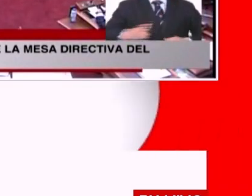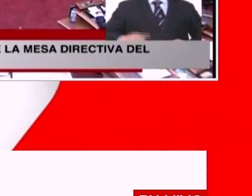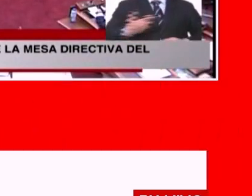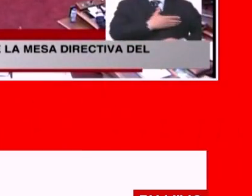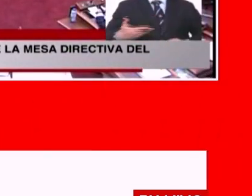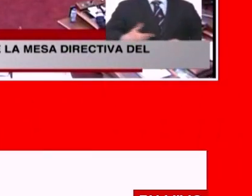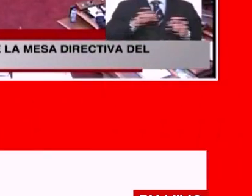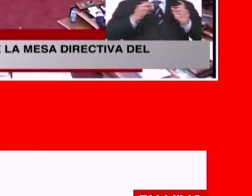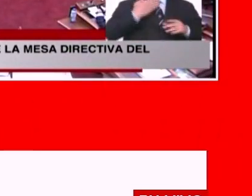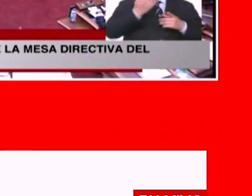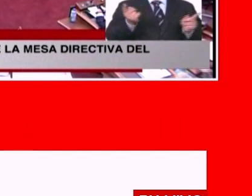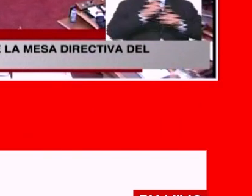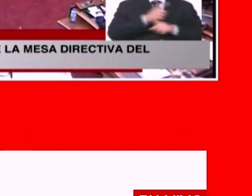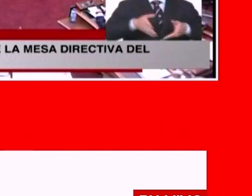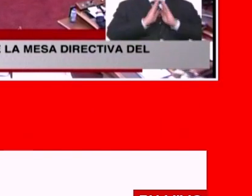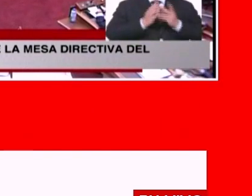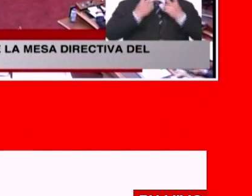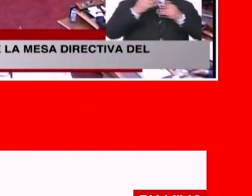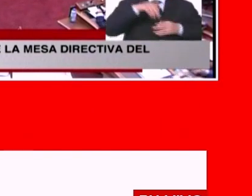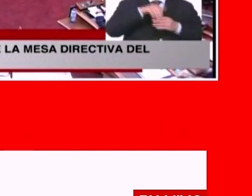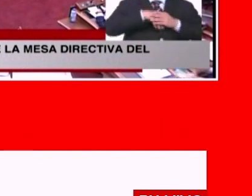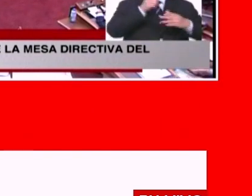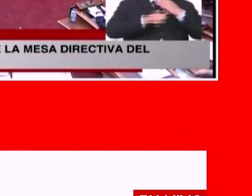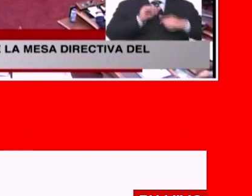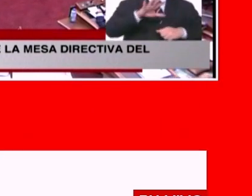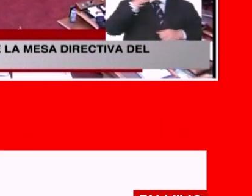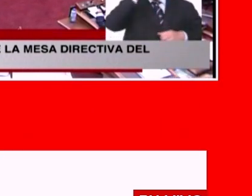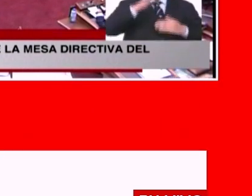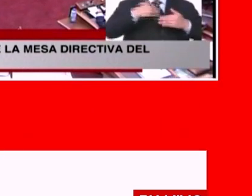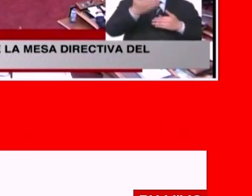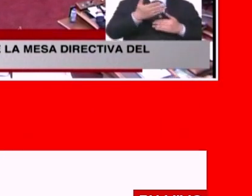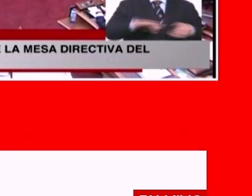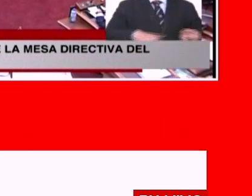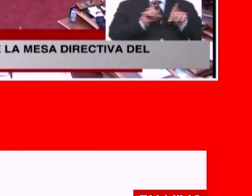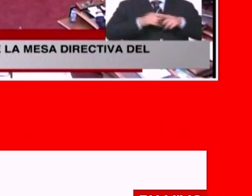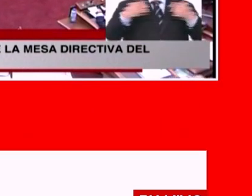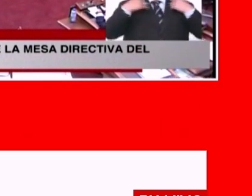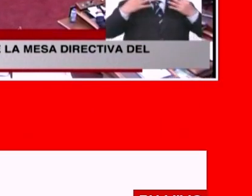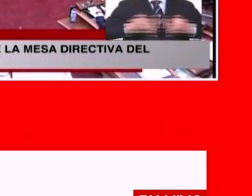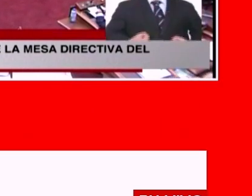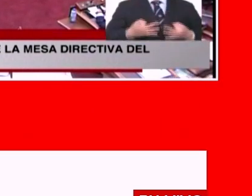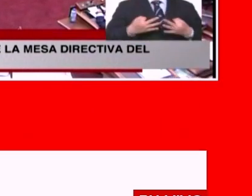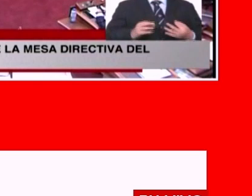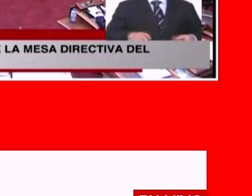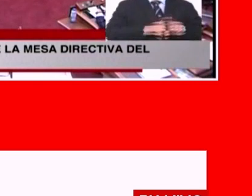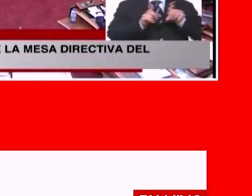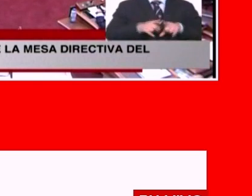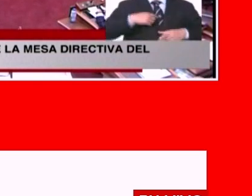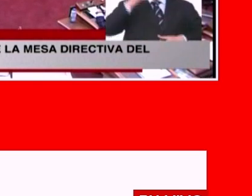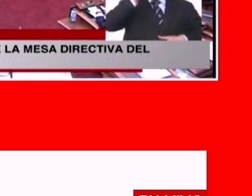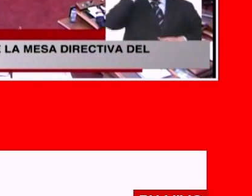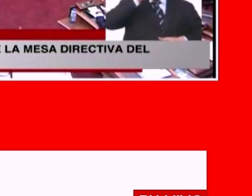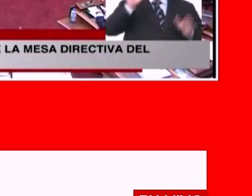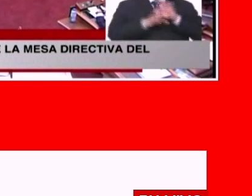sitio, inicia el pleno nuevamente tras el pasado de misa correspondiente, y en ese instante el presidente del Congreso